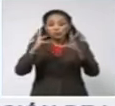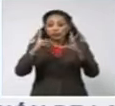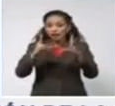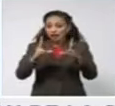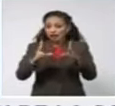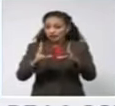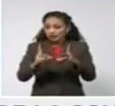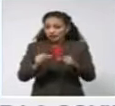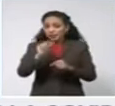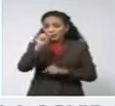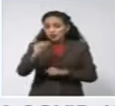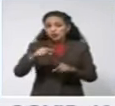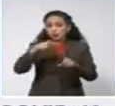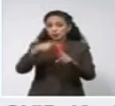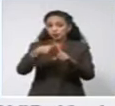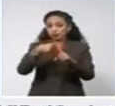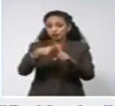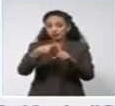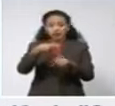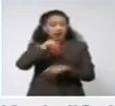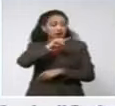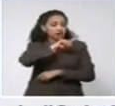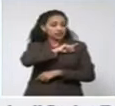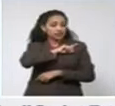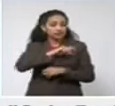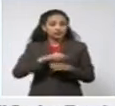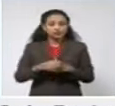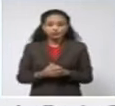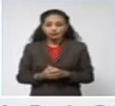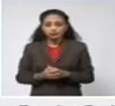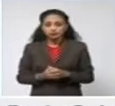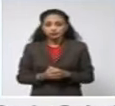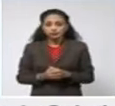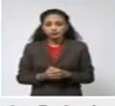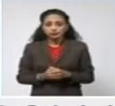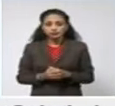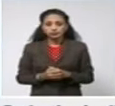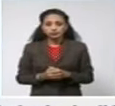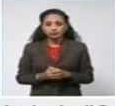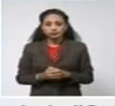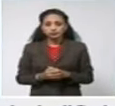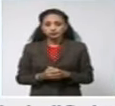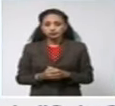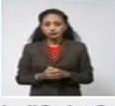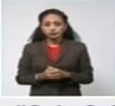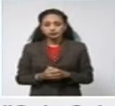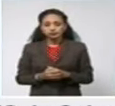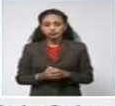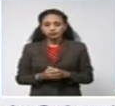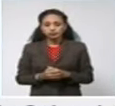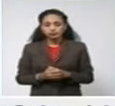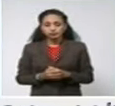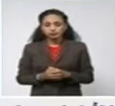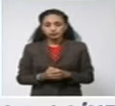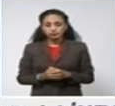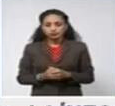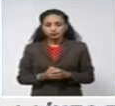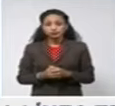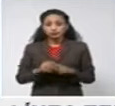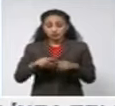de casos confirmados ayer, pues hace que la tasa de incidencia por